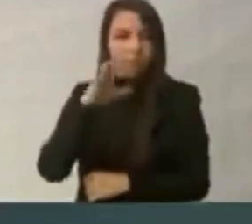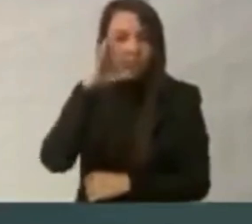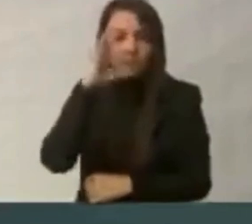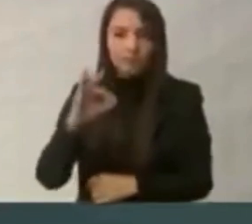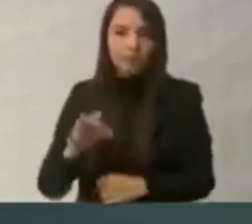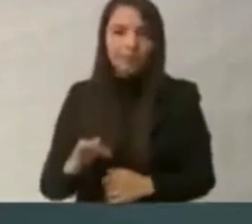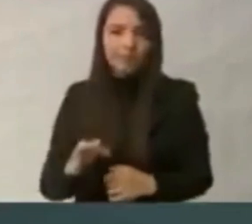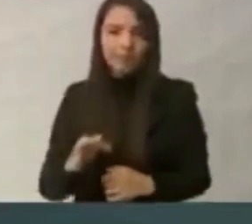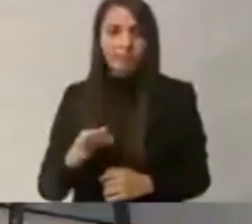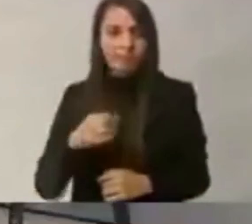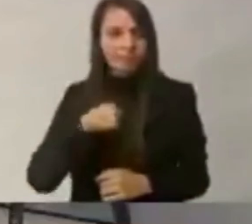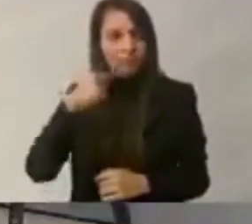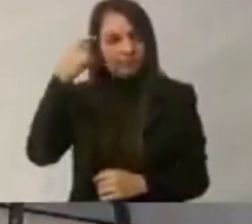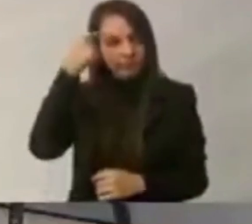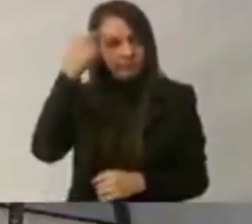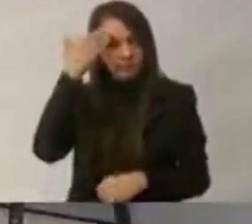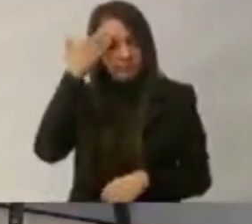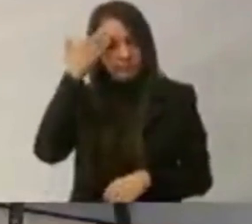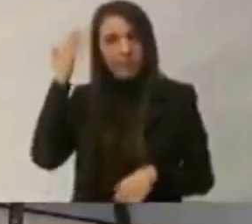Tenemos muy presente